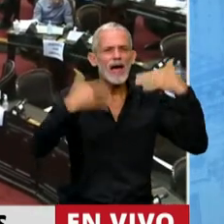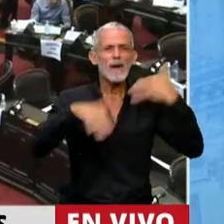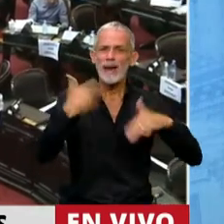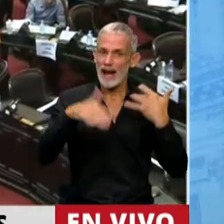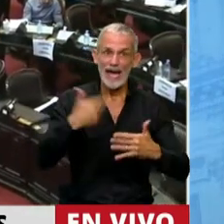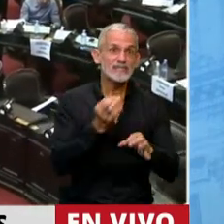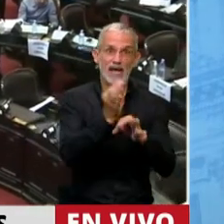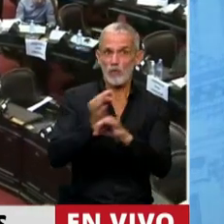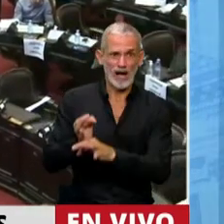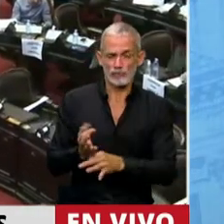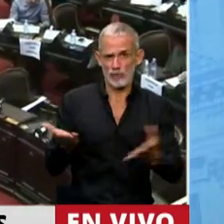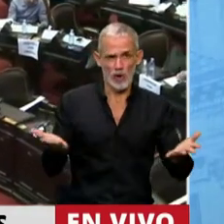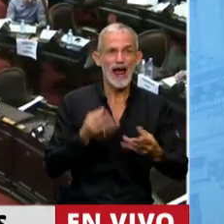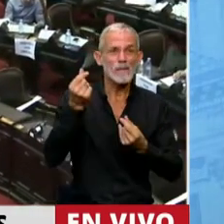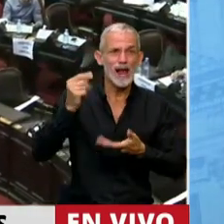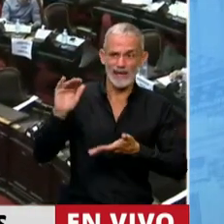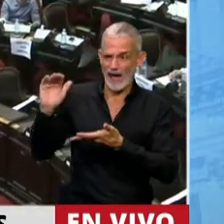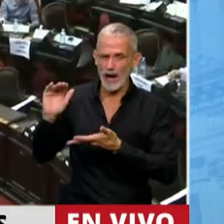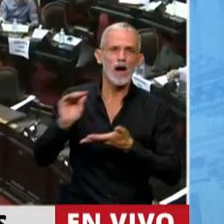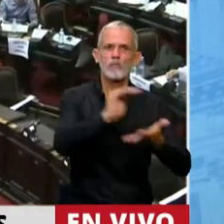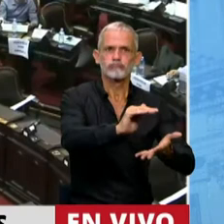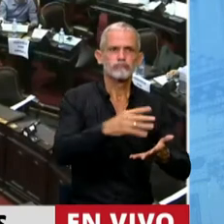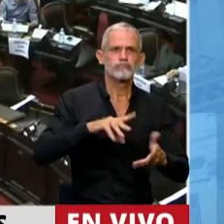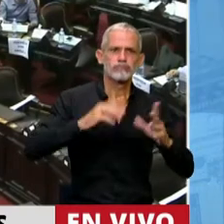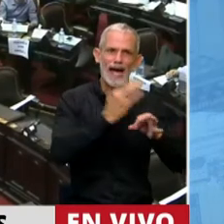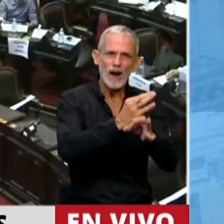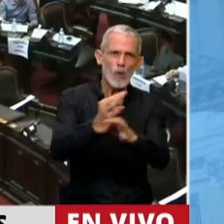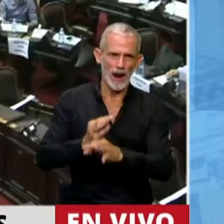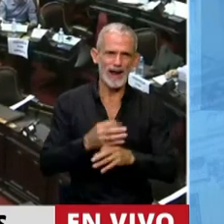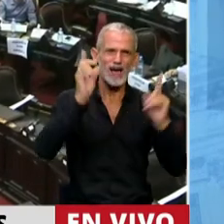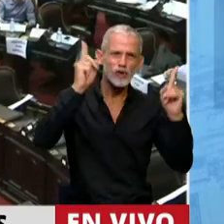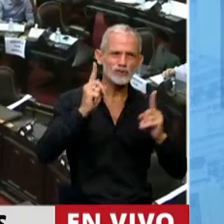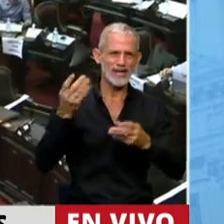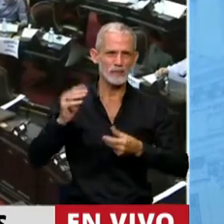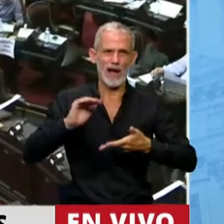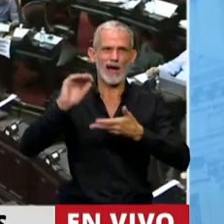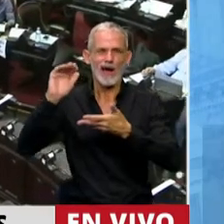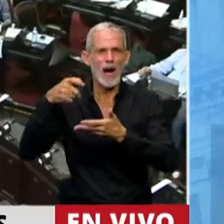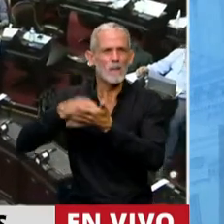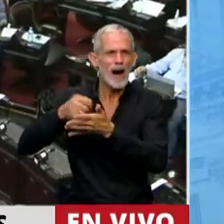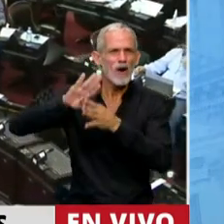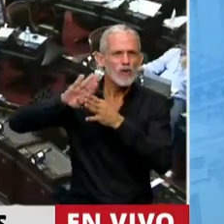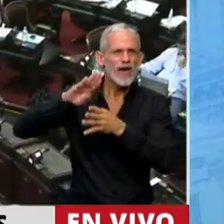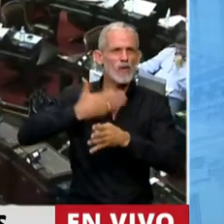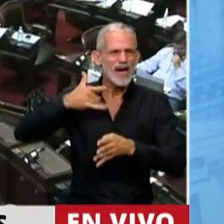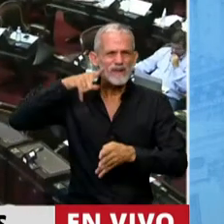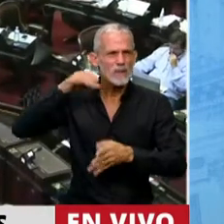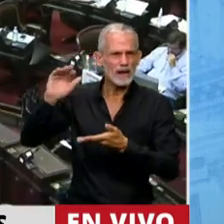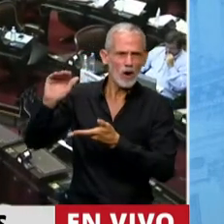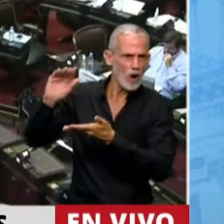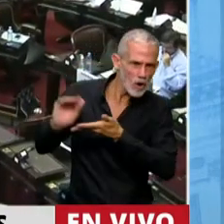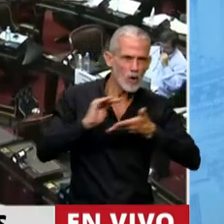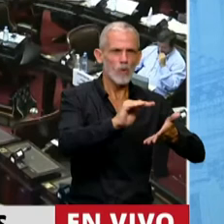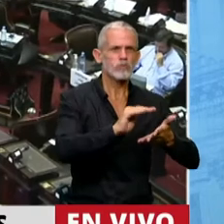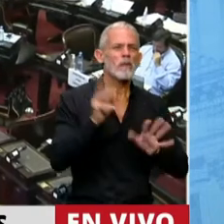emergencia educativa, que la plata vaya a las aulas, a los docentes, no a los pagos de la deuda externa. Y nuestra cuestión